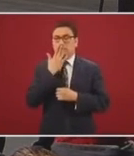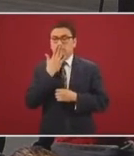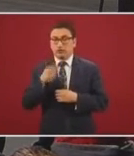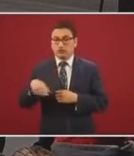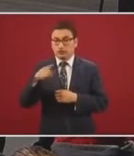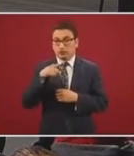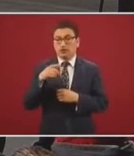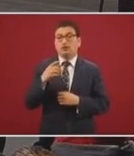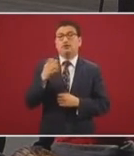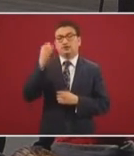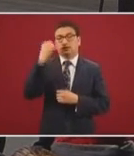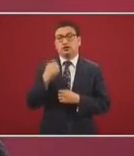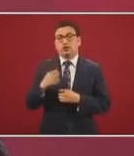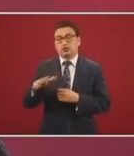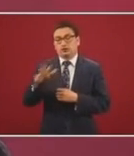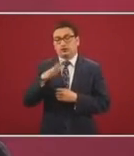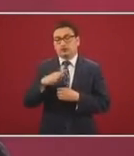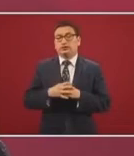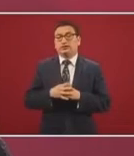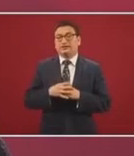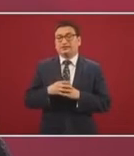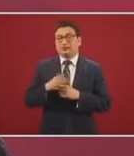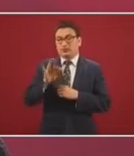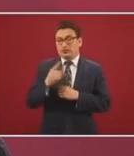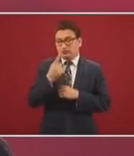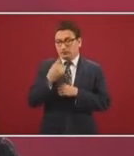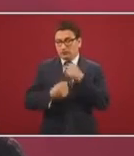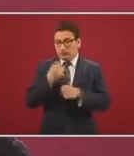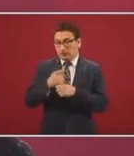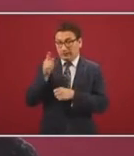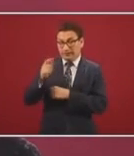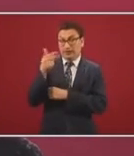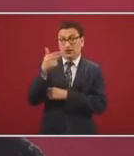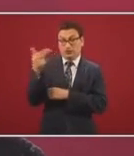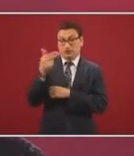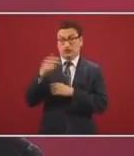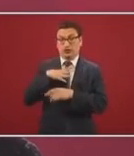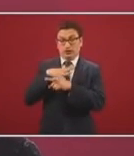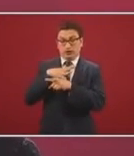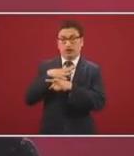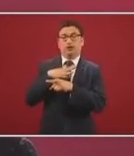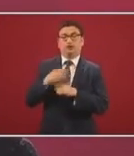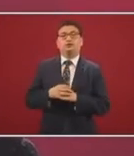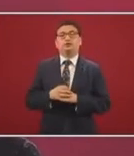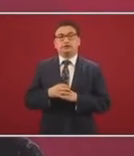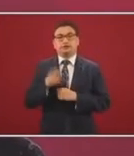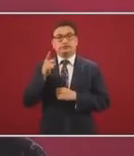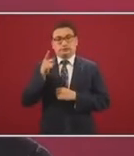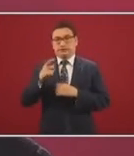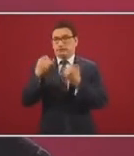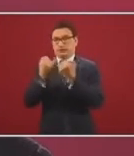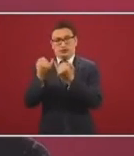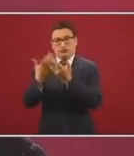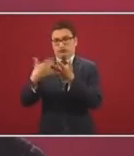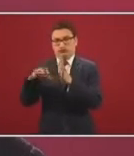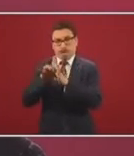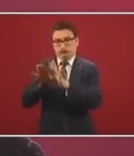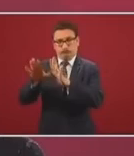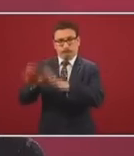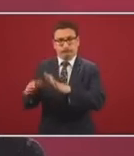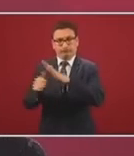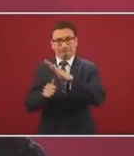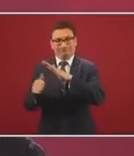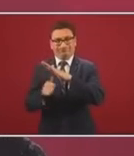individuo de 41 años que se encuentra actualmente en un hotel y está también en aislamiento en este sitio, que es donde